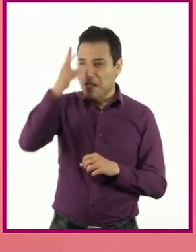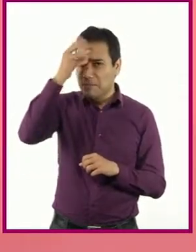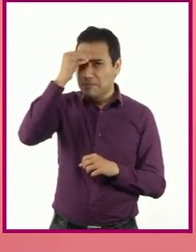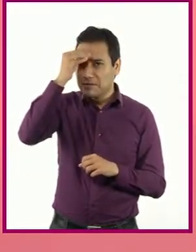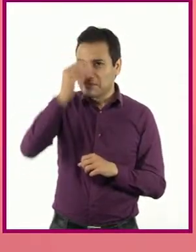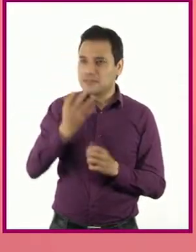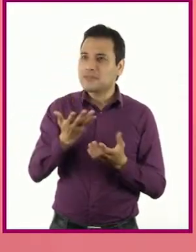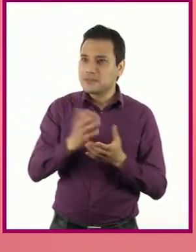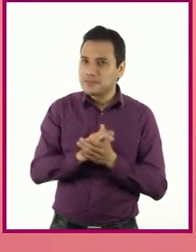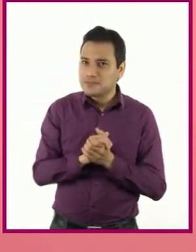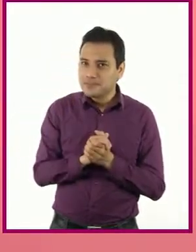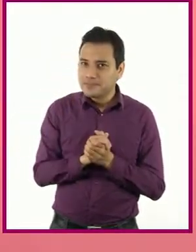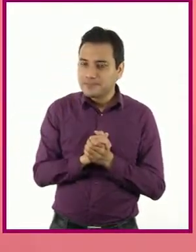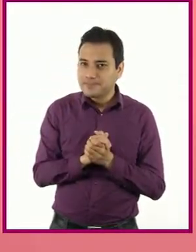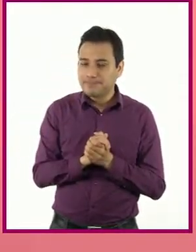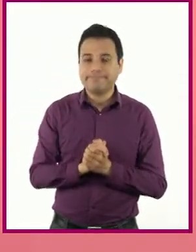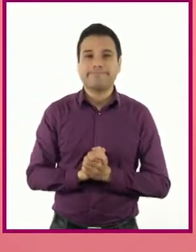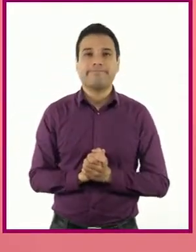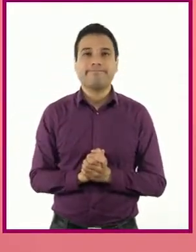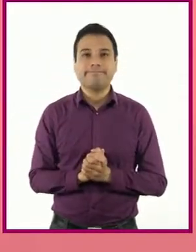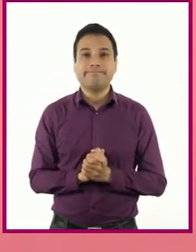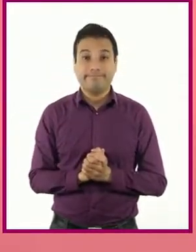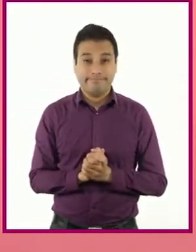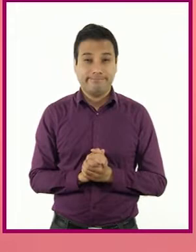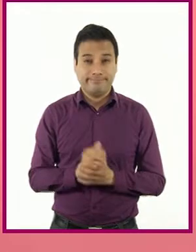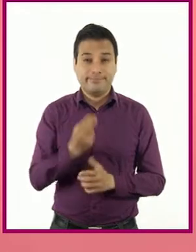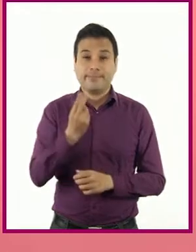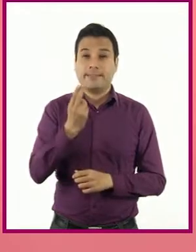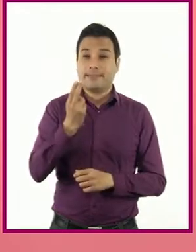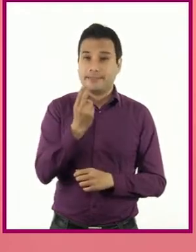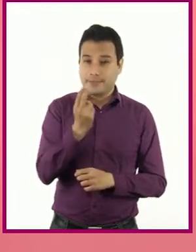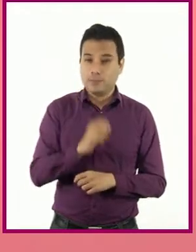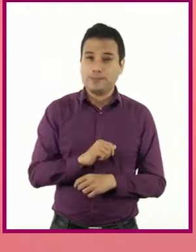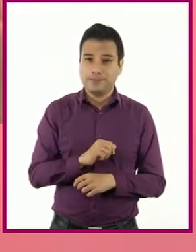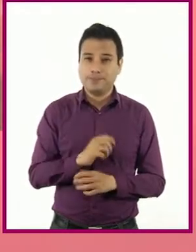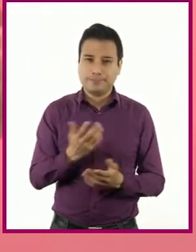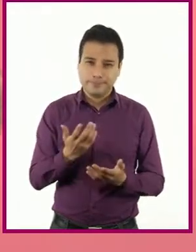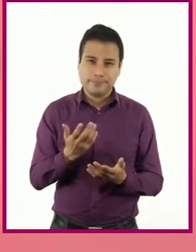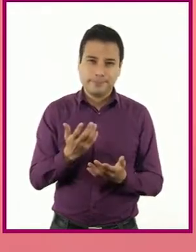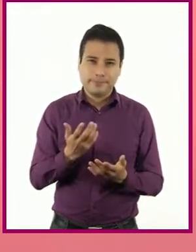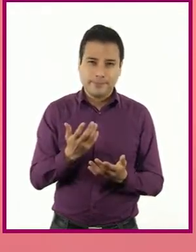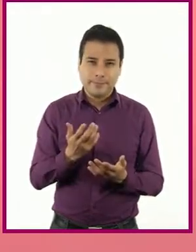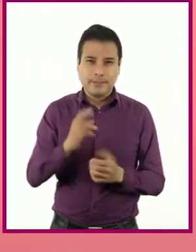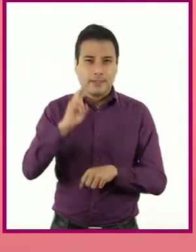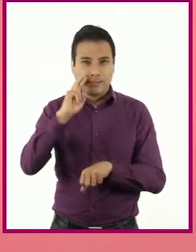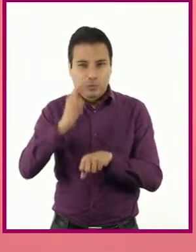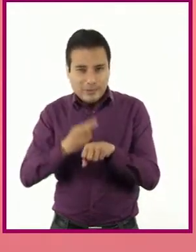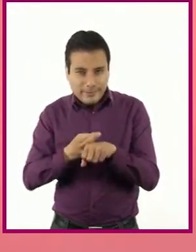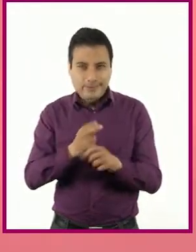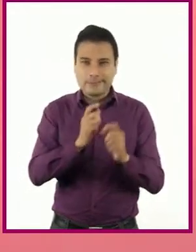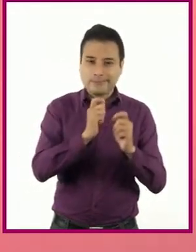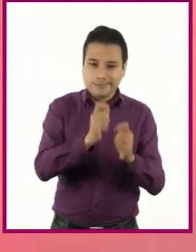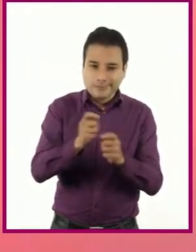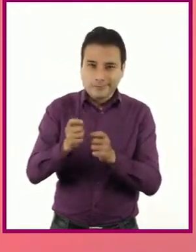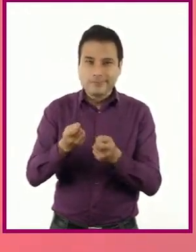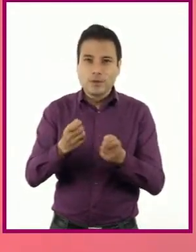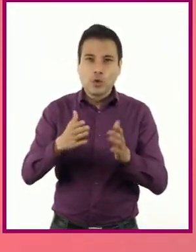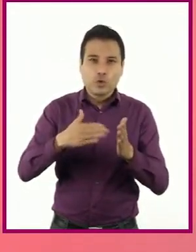sesión? La importancia de la equidad de género en cuanto a la distribución de tareas asociadas a la alimentación. Además,